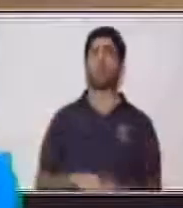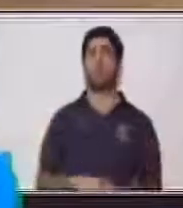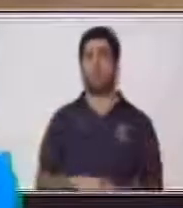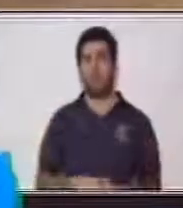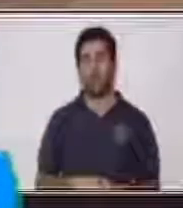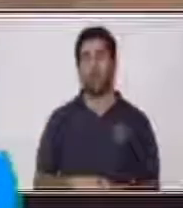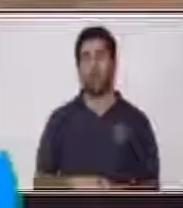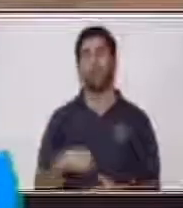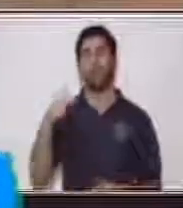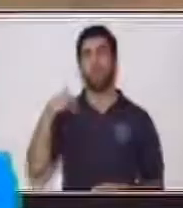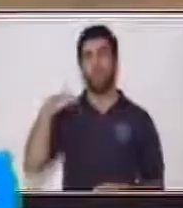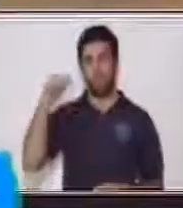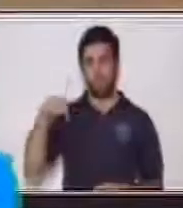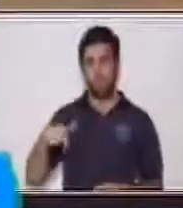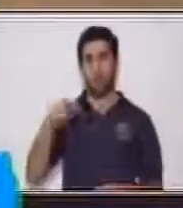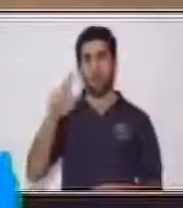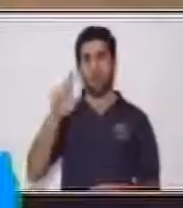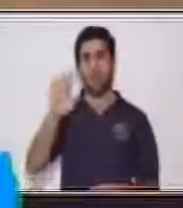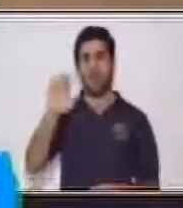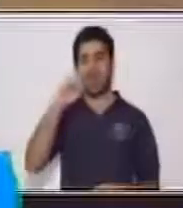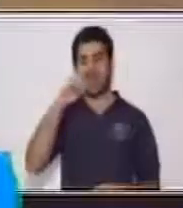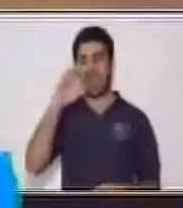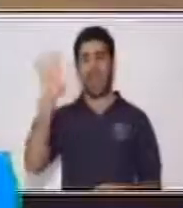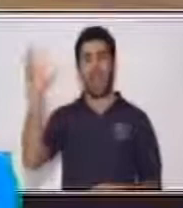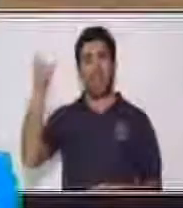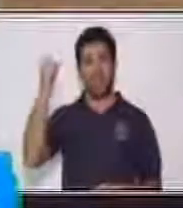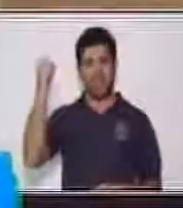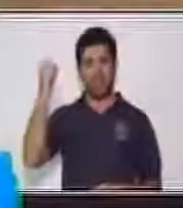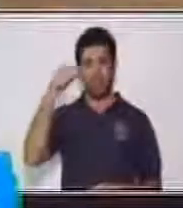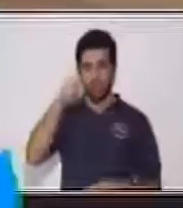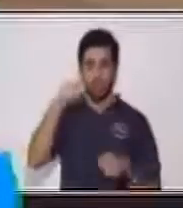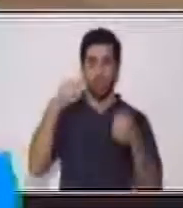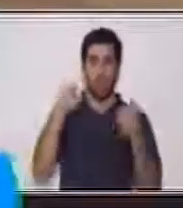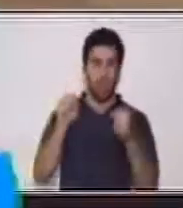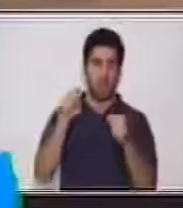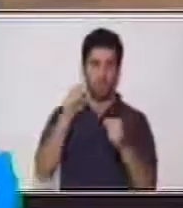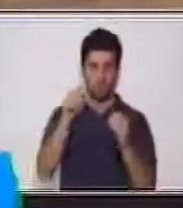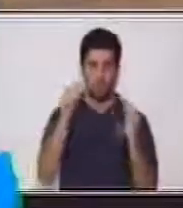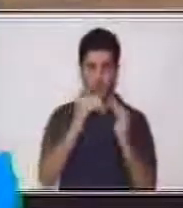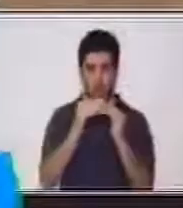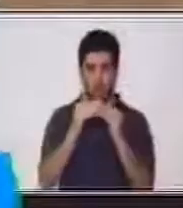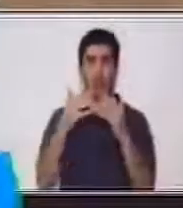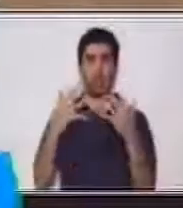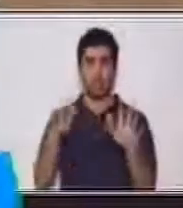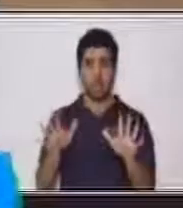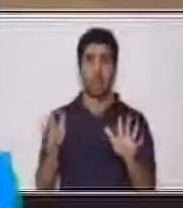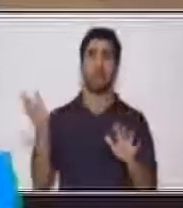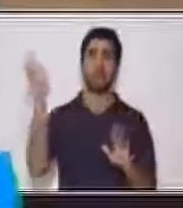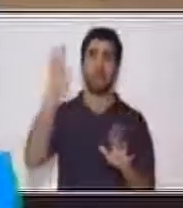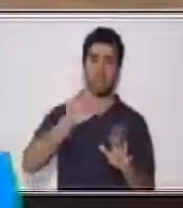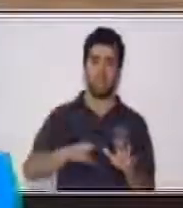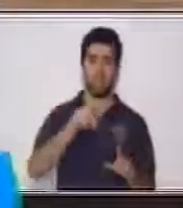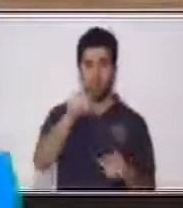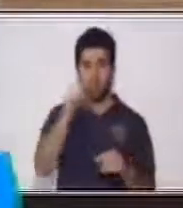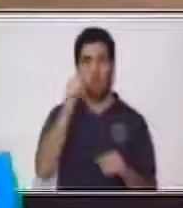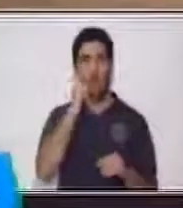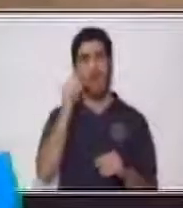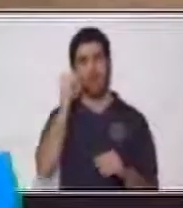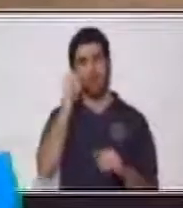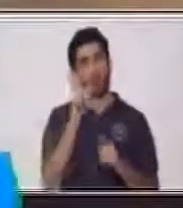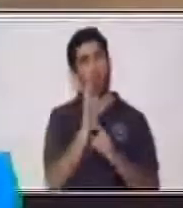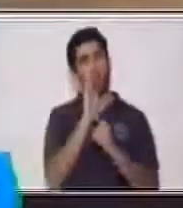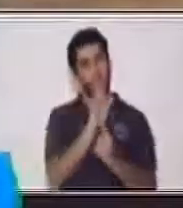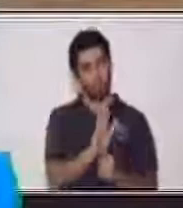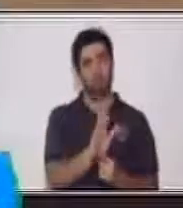reto que vas a realizar con alguien en casa y luego lo vas a enseñar a un adulto que se encuentre contigo. En